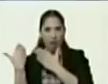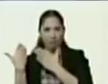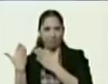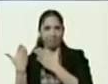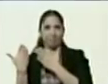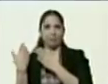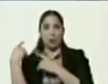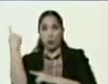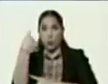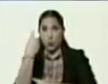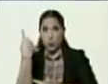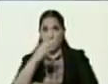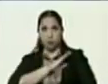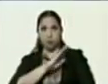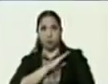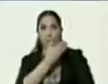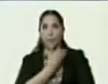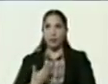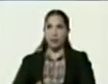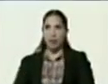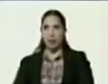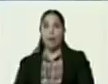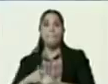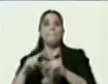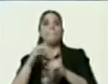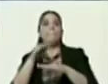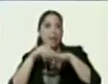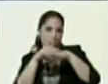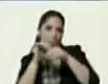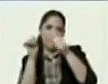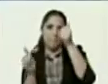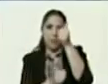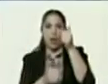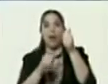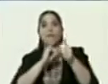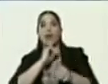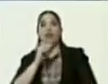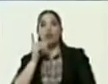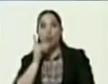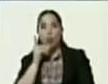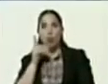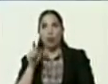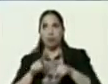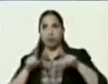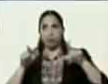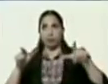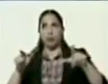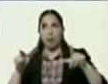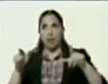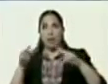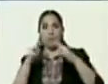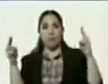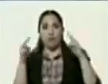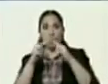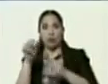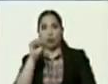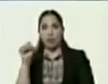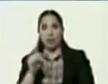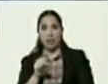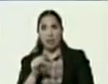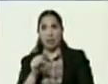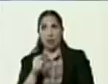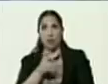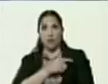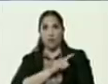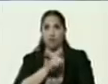helicópteros del presidente del perdón del subpresidente Duque en el estadio ahí del puerto de Santander en camionetas y